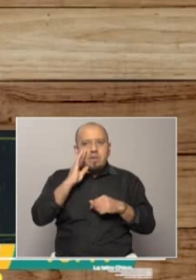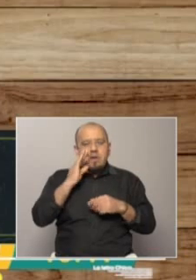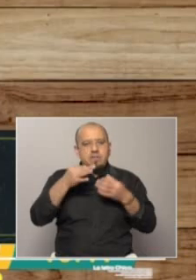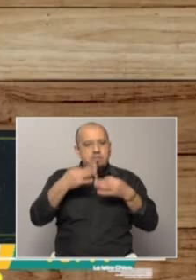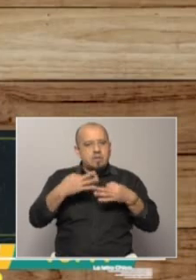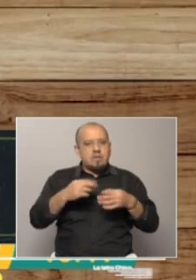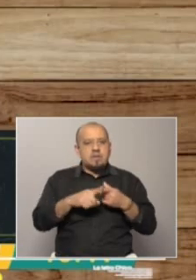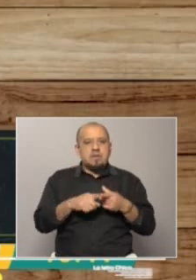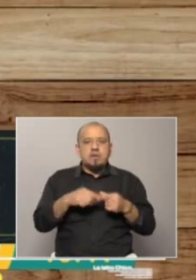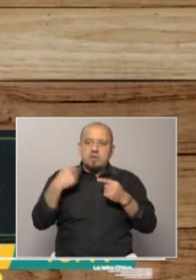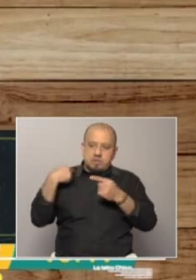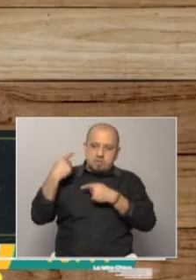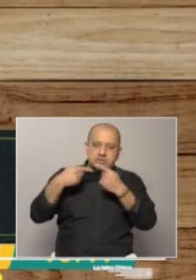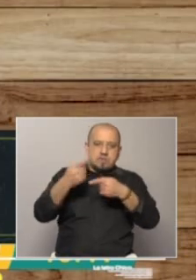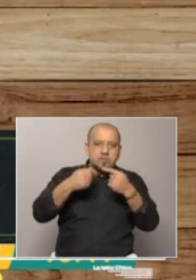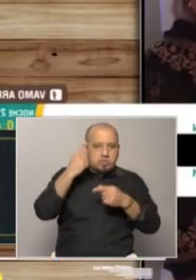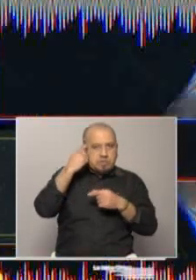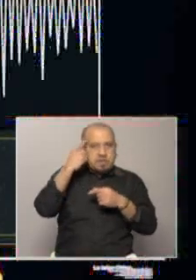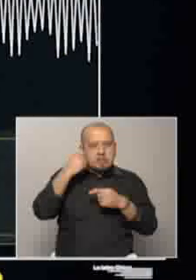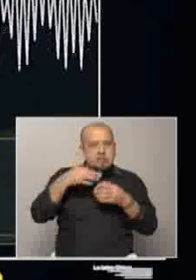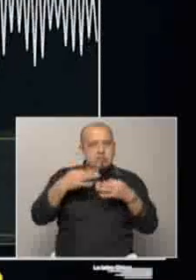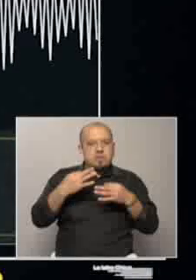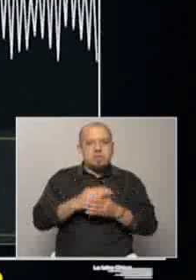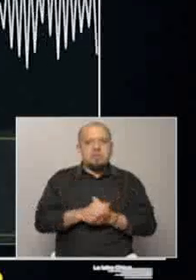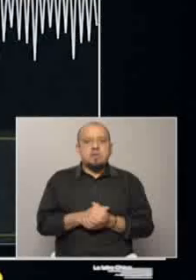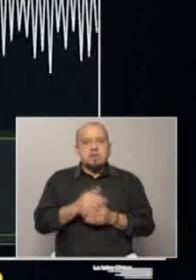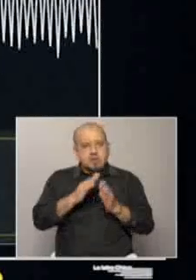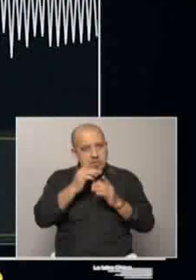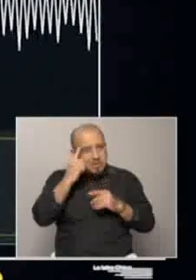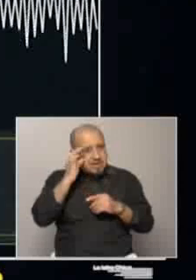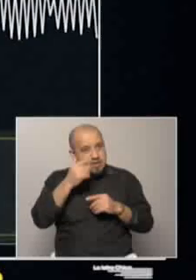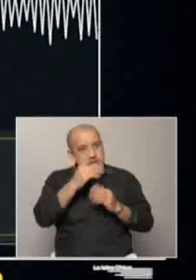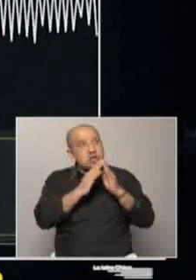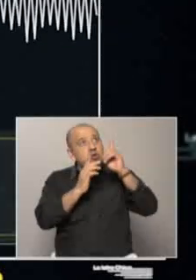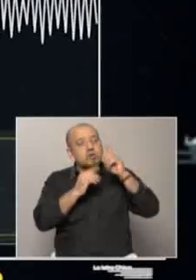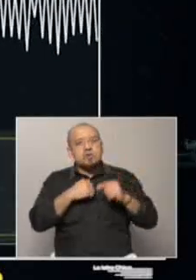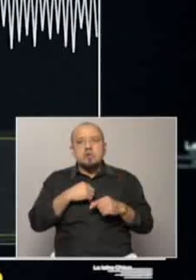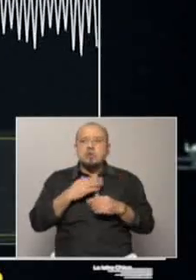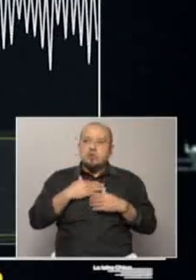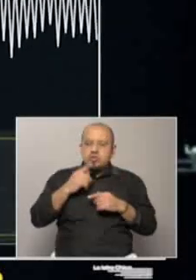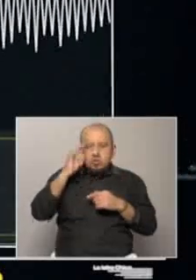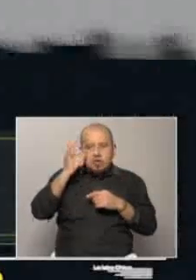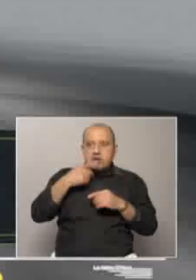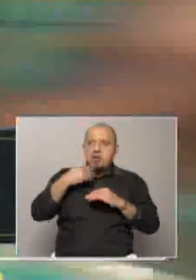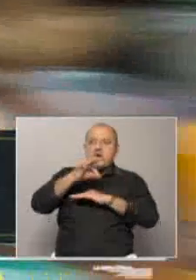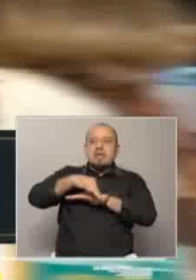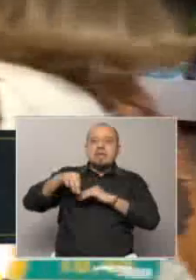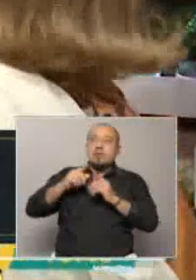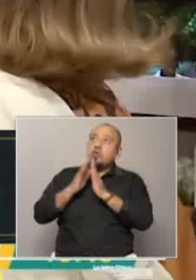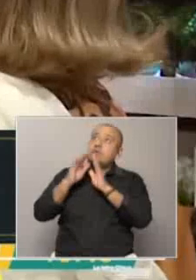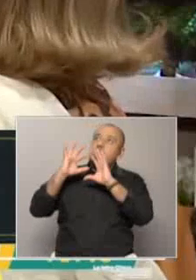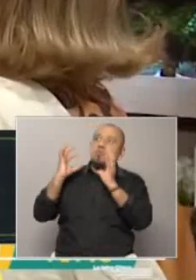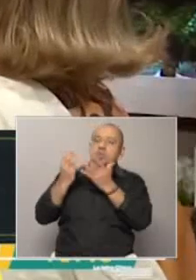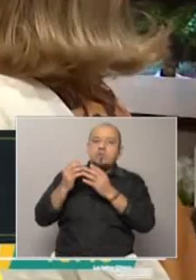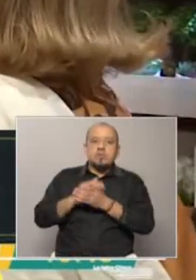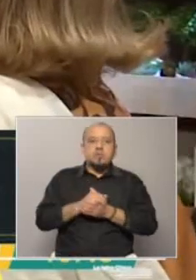cuya trayectoria es indiscutida. ¿Crees en Dios? No, creo en el gran arquitecto del universo. Soy masona. ¿A qué edad